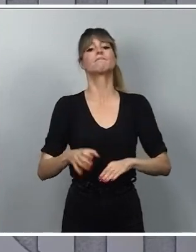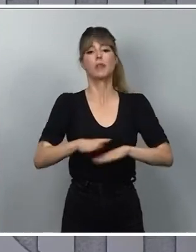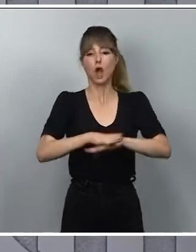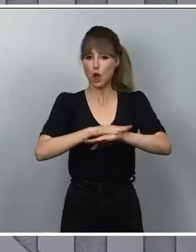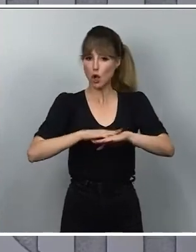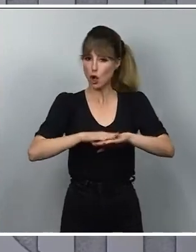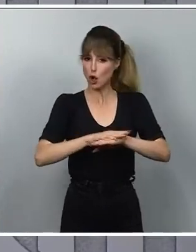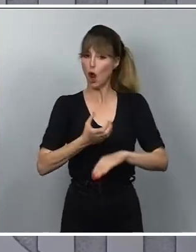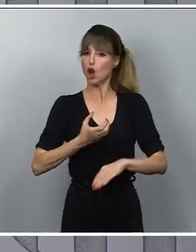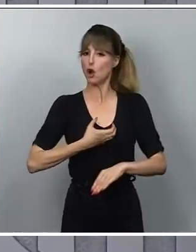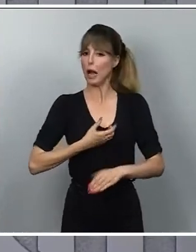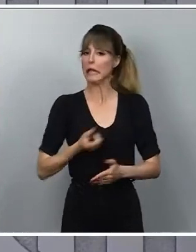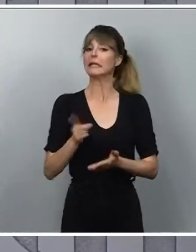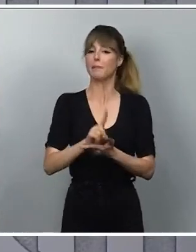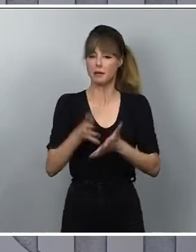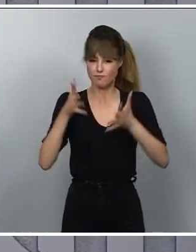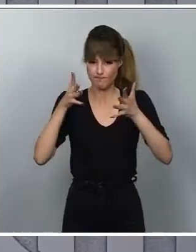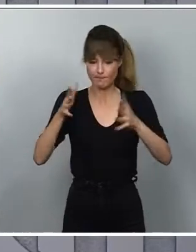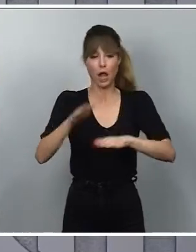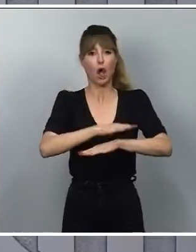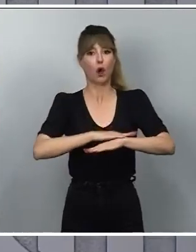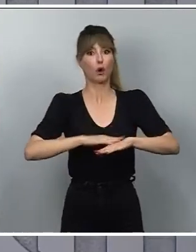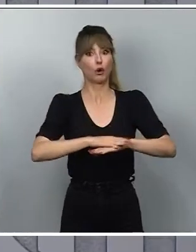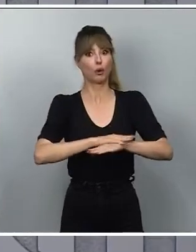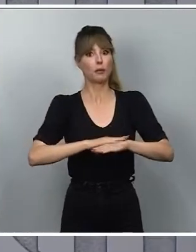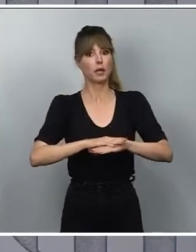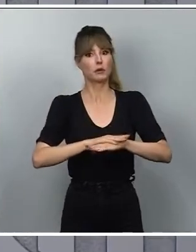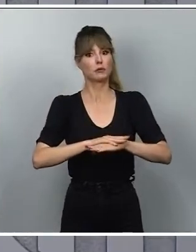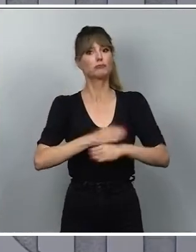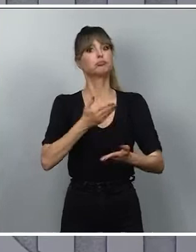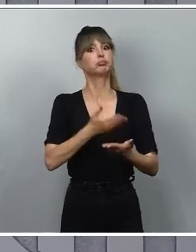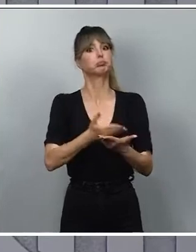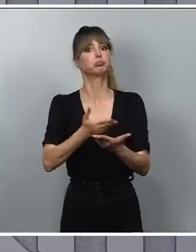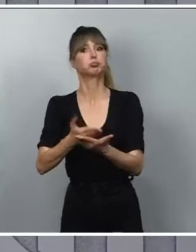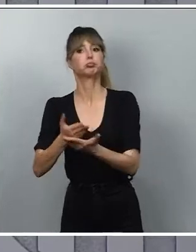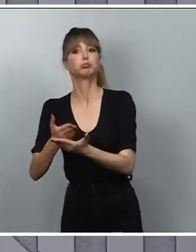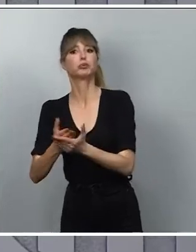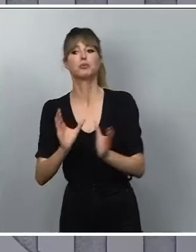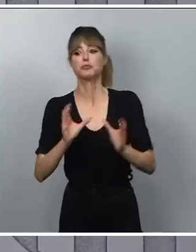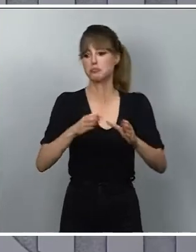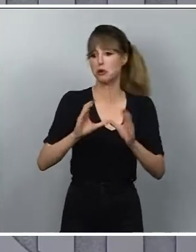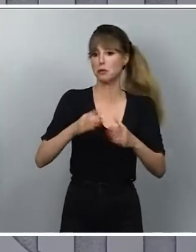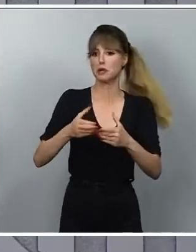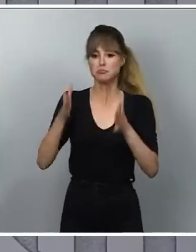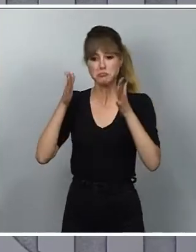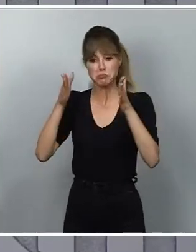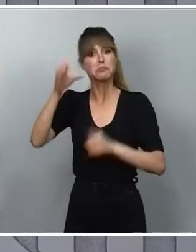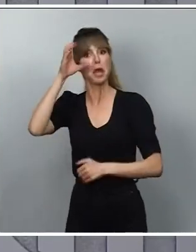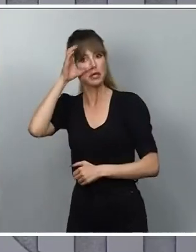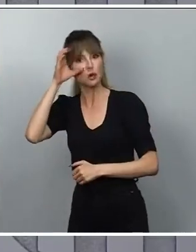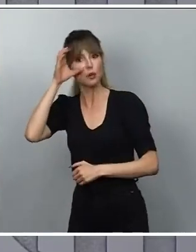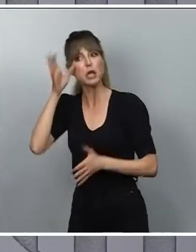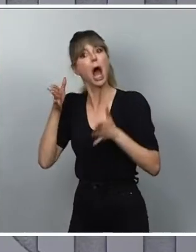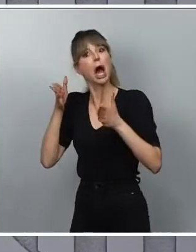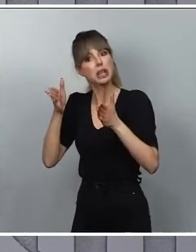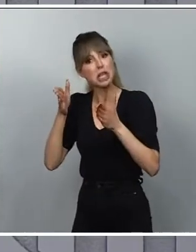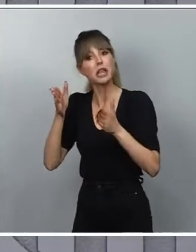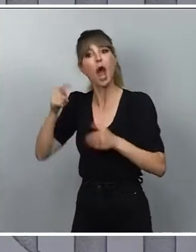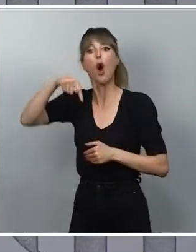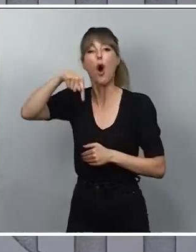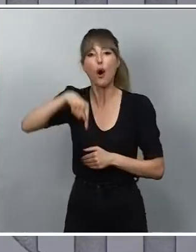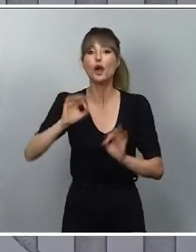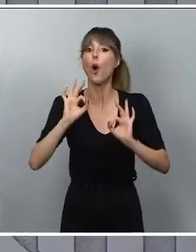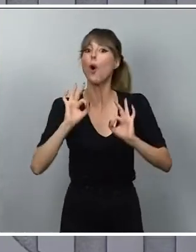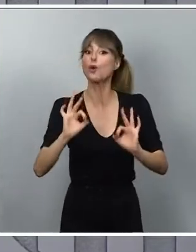además como gobierno que atiende a las demandas de los colectivos de nuestro país y que les escucha por supuesto y les atiende hoy